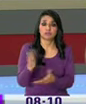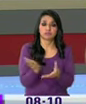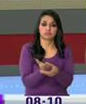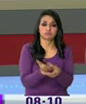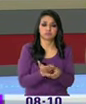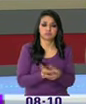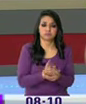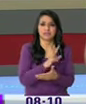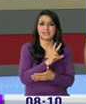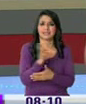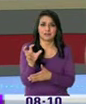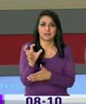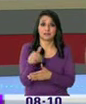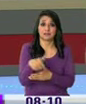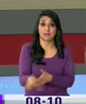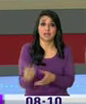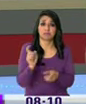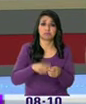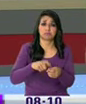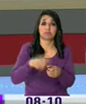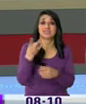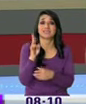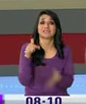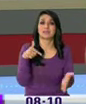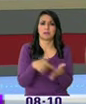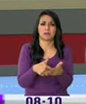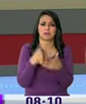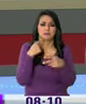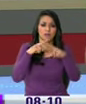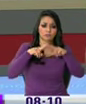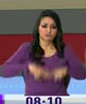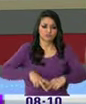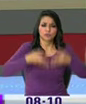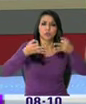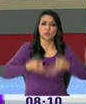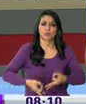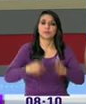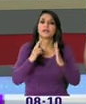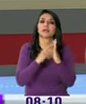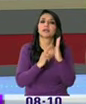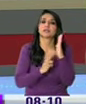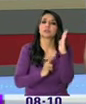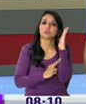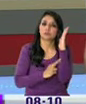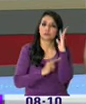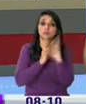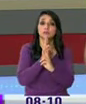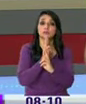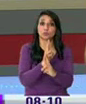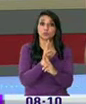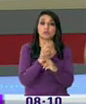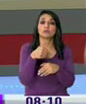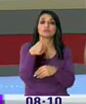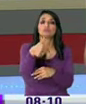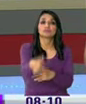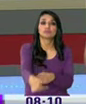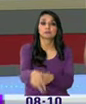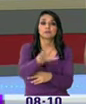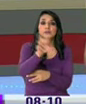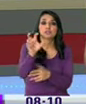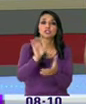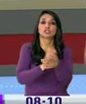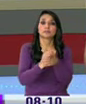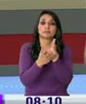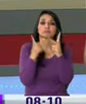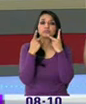carpetas de las más de 17.000 presentadas por aspirantes para la verificación del cumplimiento de los requisitos. Los resultados serán públicos el próximo 30 de